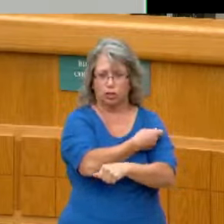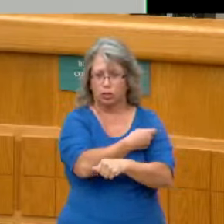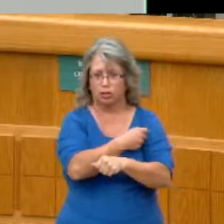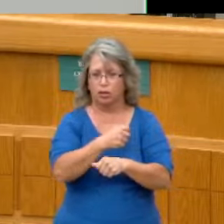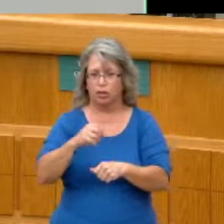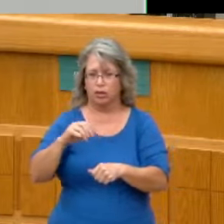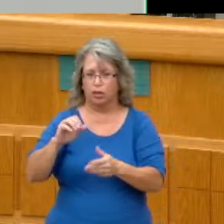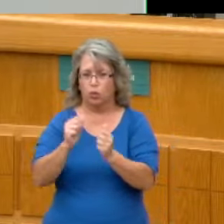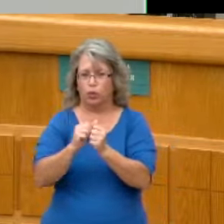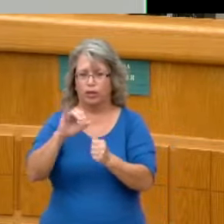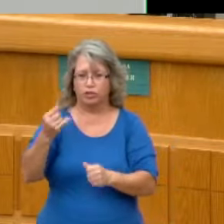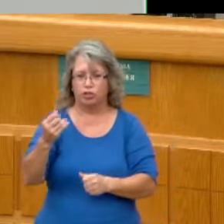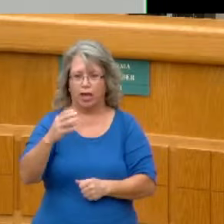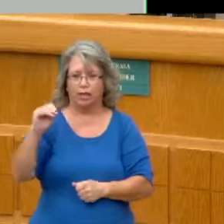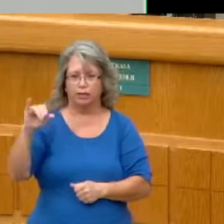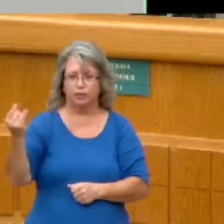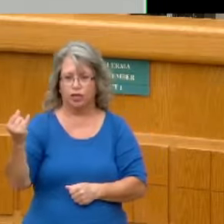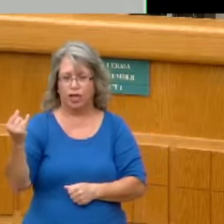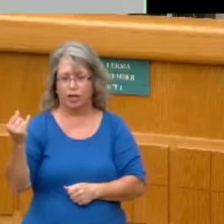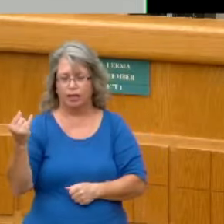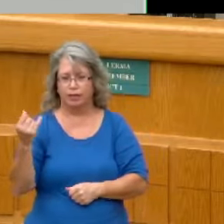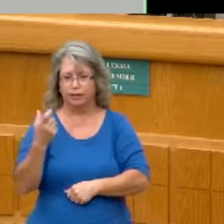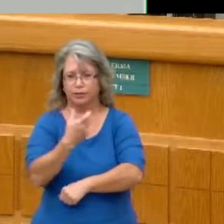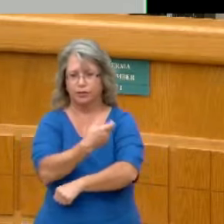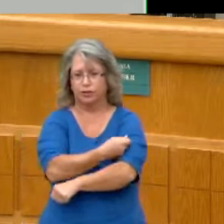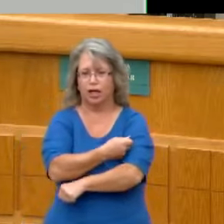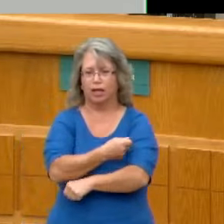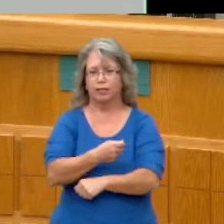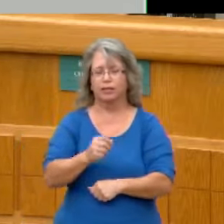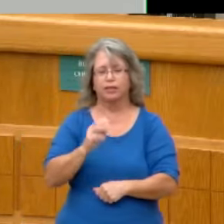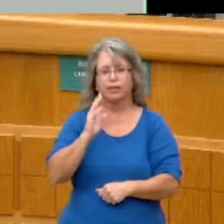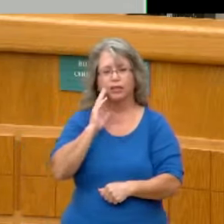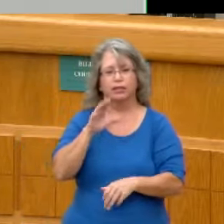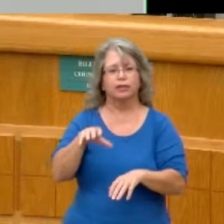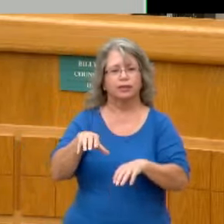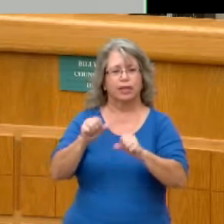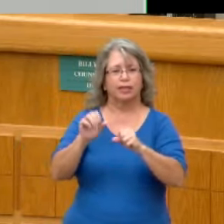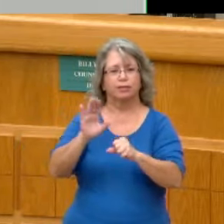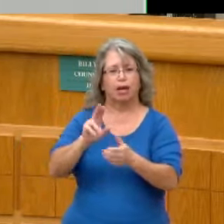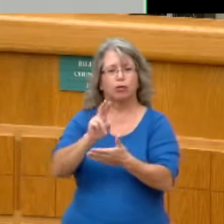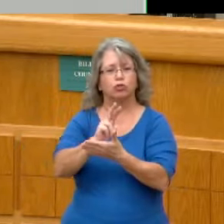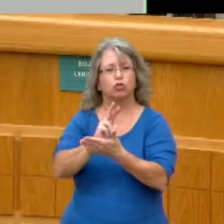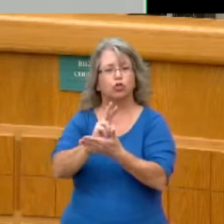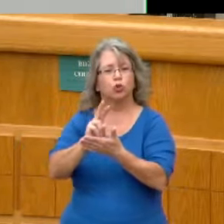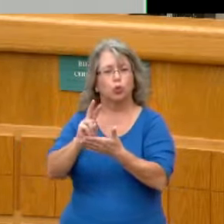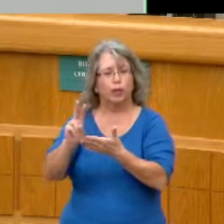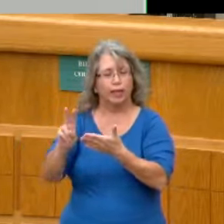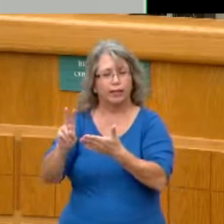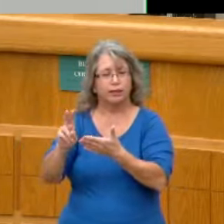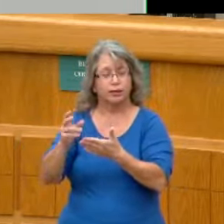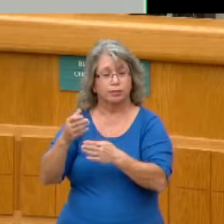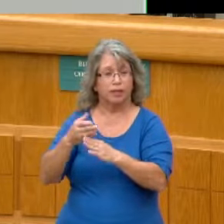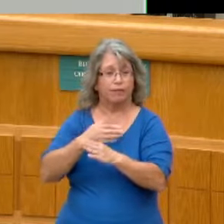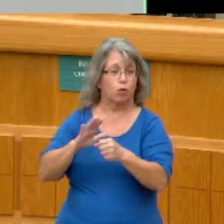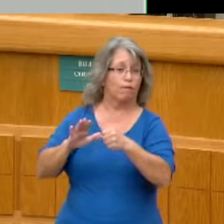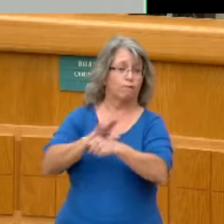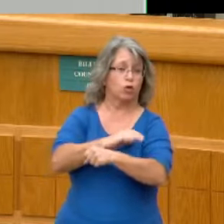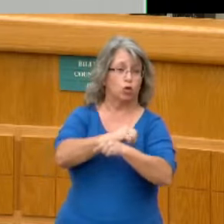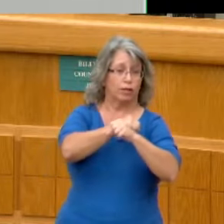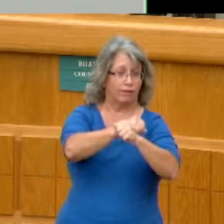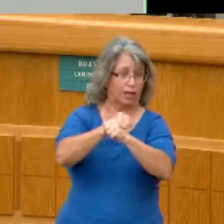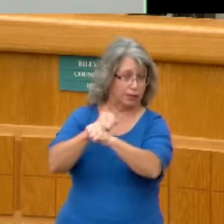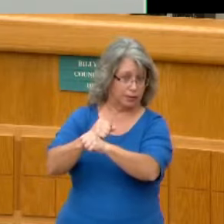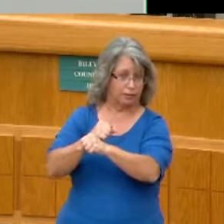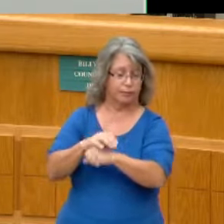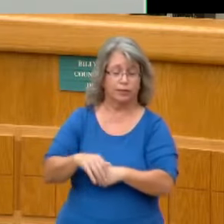2 weeks? 2 weeks. All right, with Johnson & Johnson to get the full benefit of that. So that's this week's report. Thank